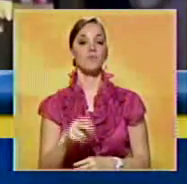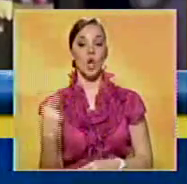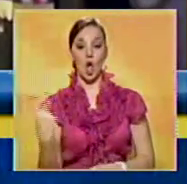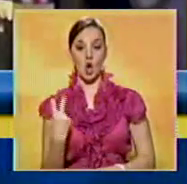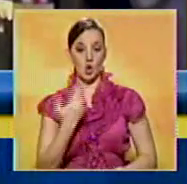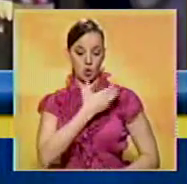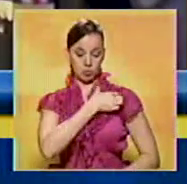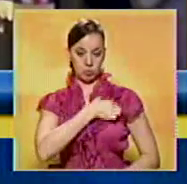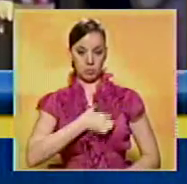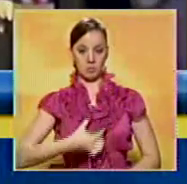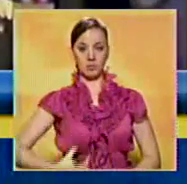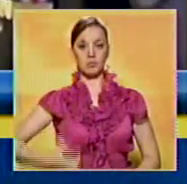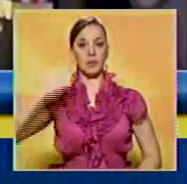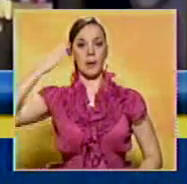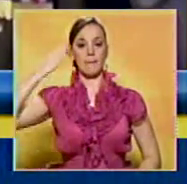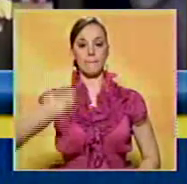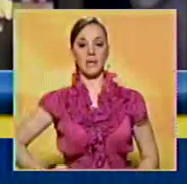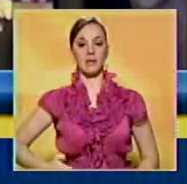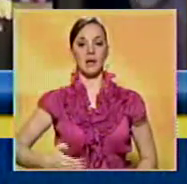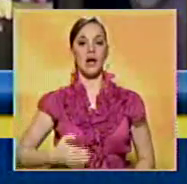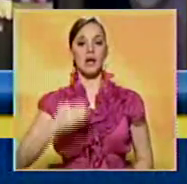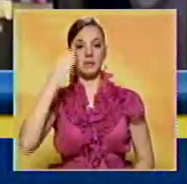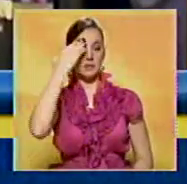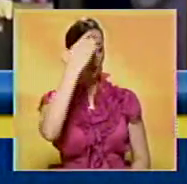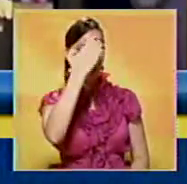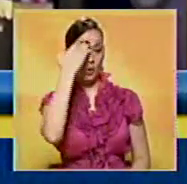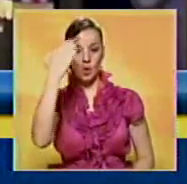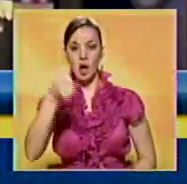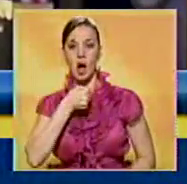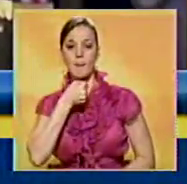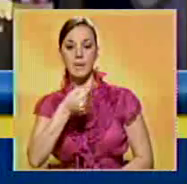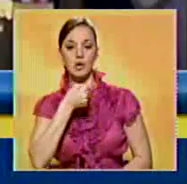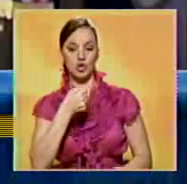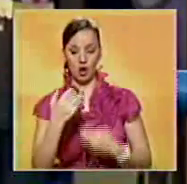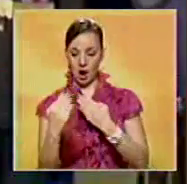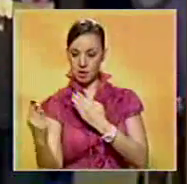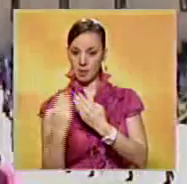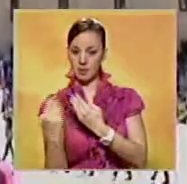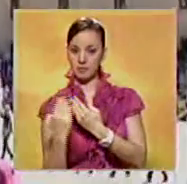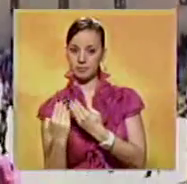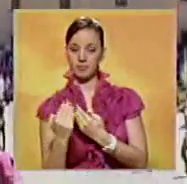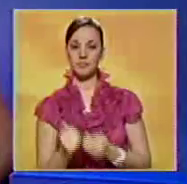correspondientes uniformes militares y saludaron a los periodistas que esperaban en la entrada del monasterio.